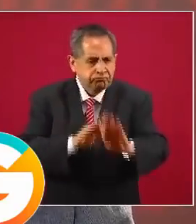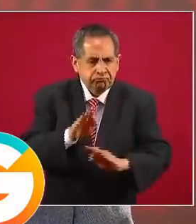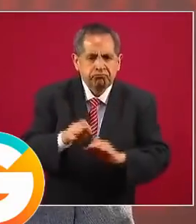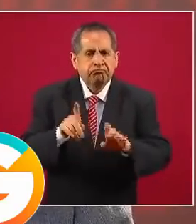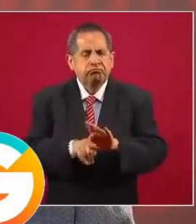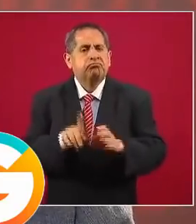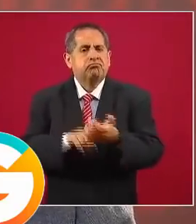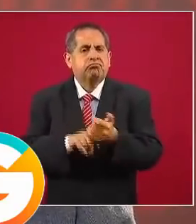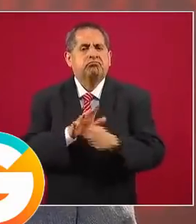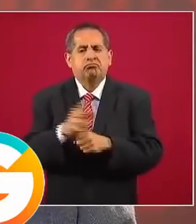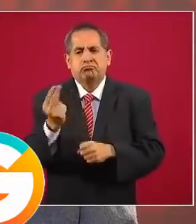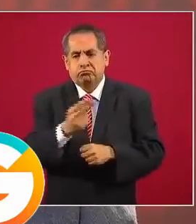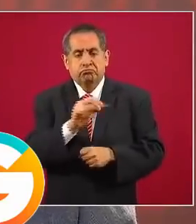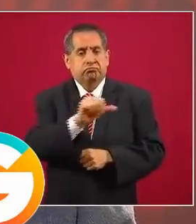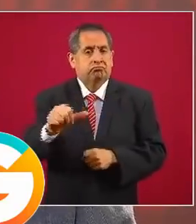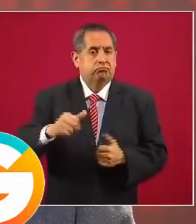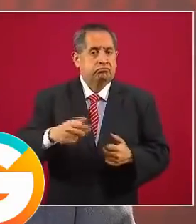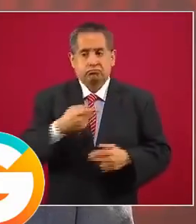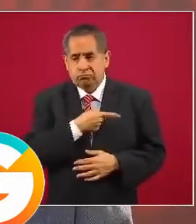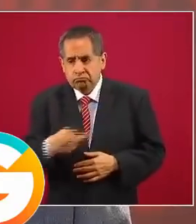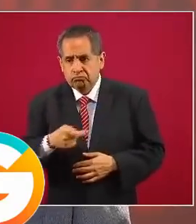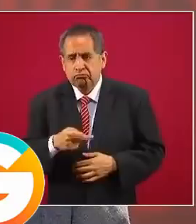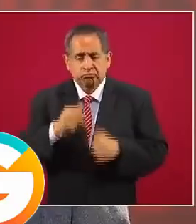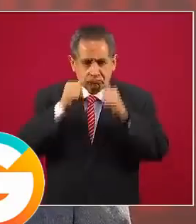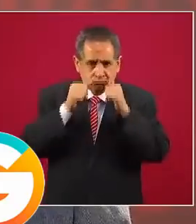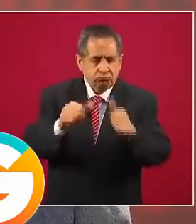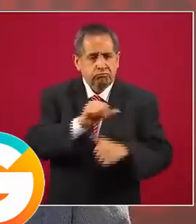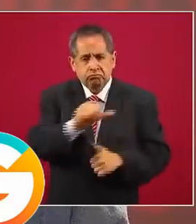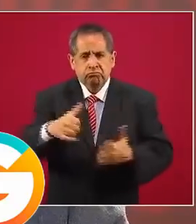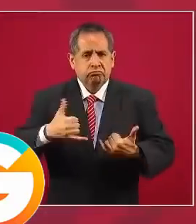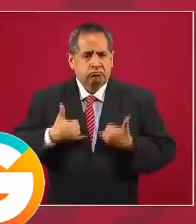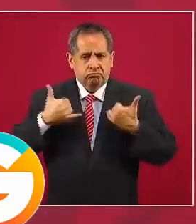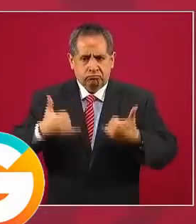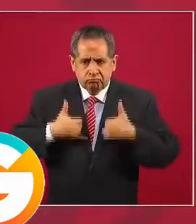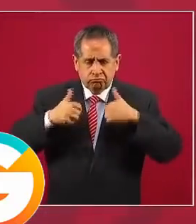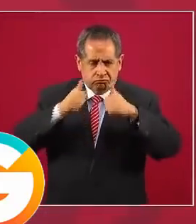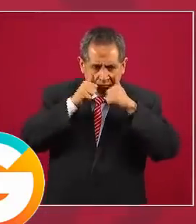atención a los pobres, atención a los jóvenes,